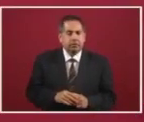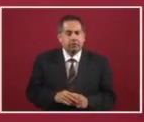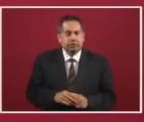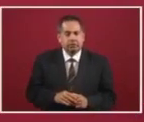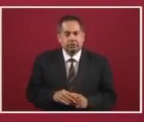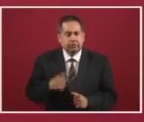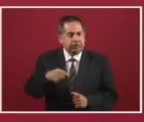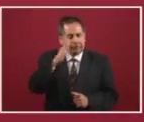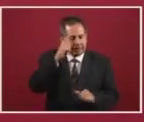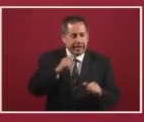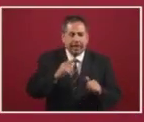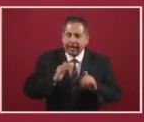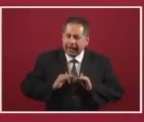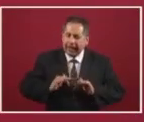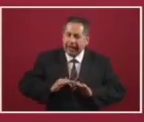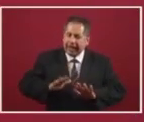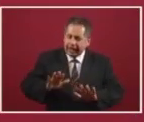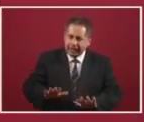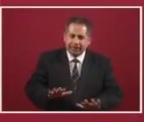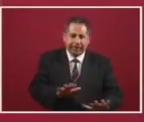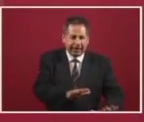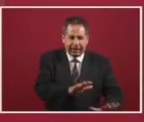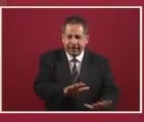se serenen,